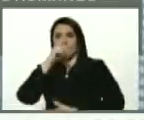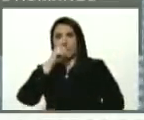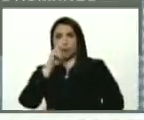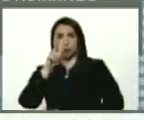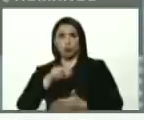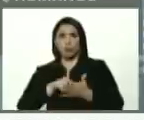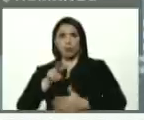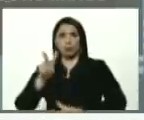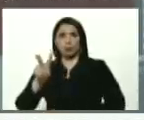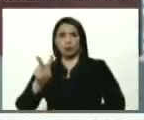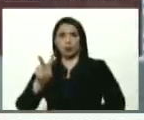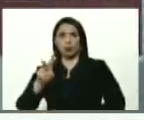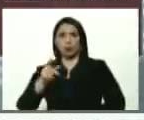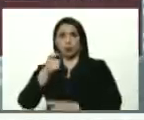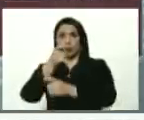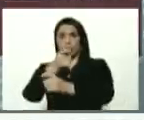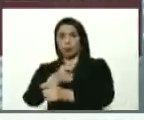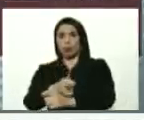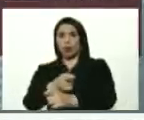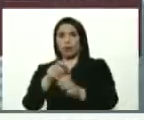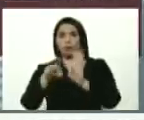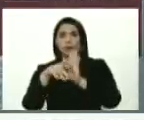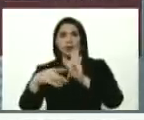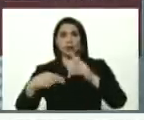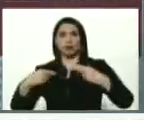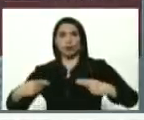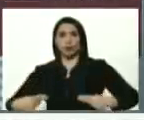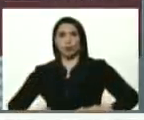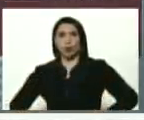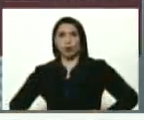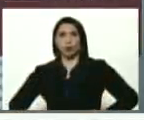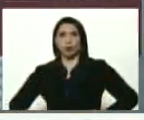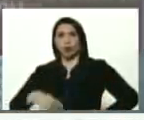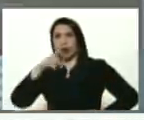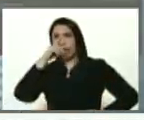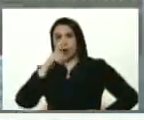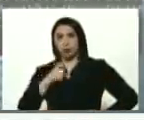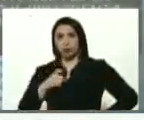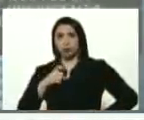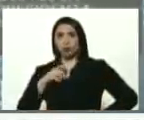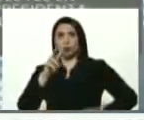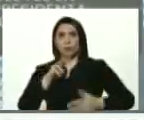2002. Diplomado en Derechos Humanos en el año 2013.